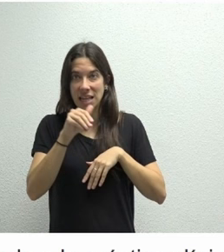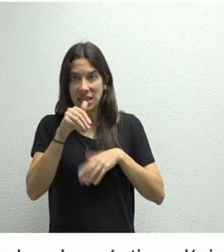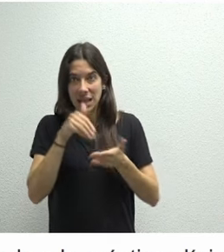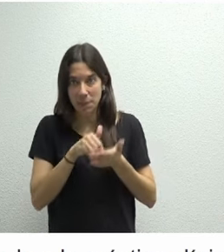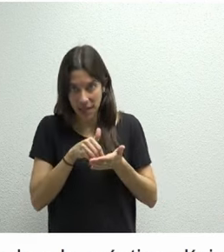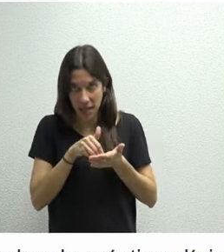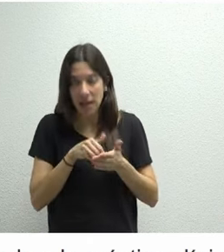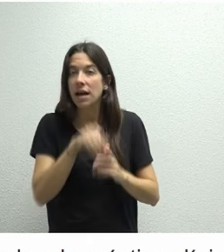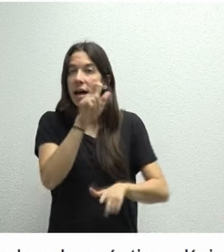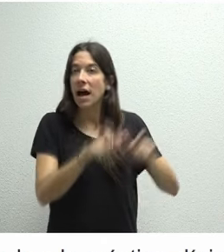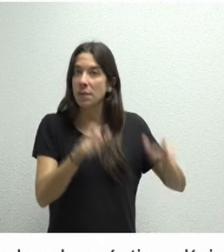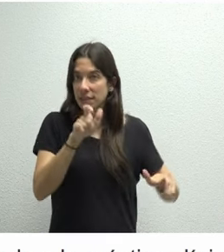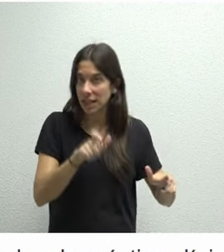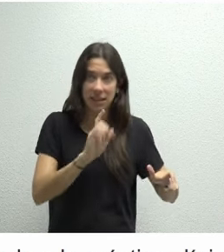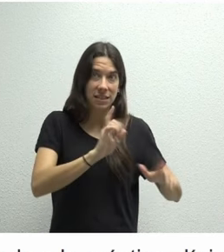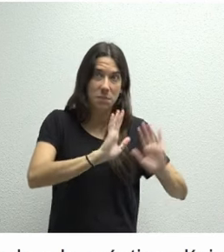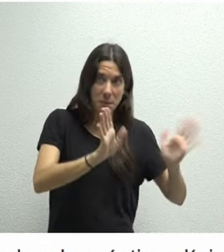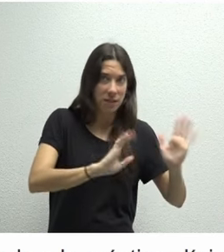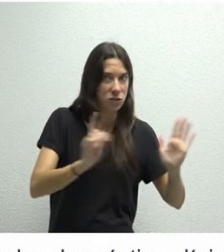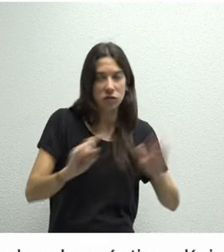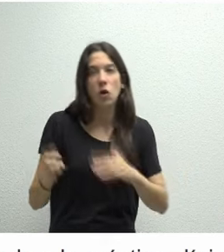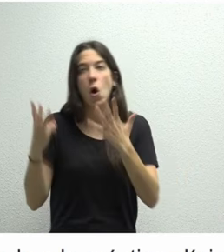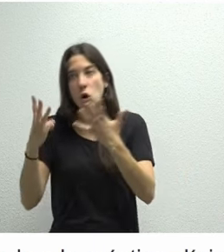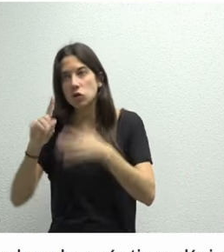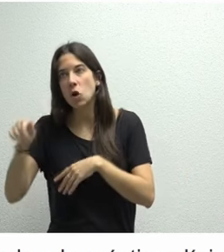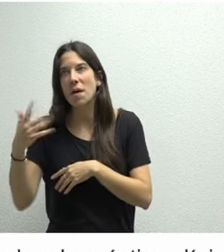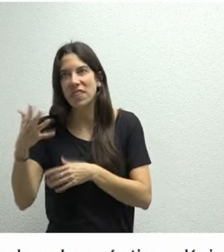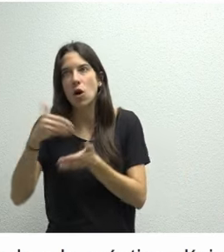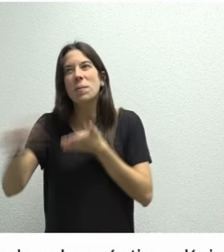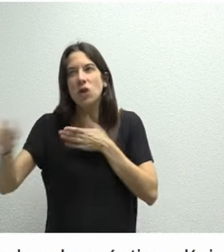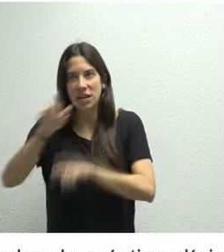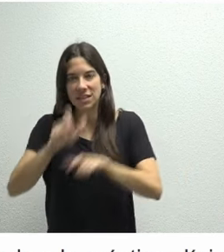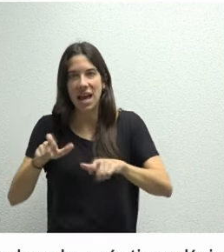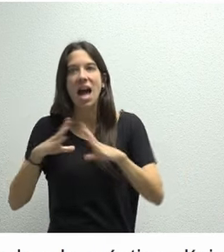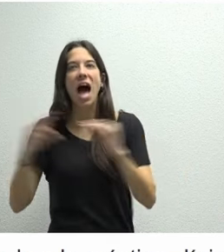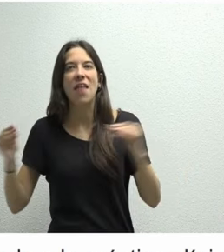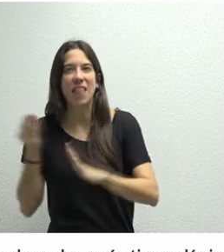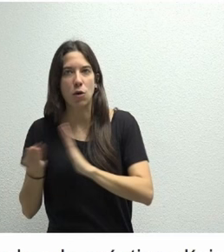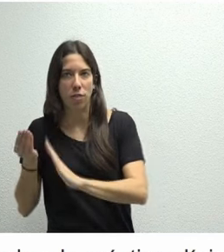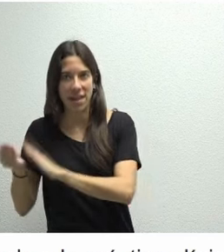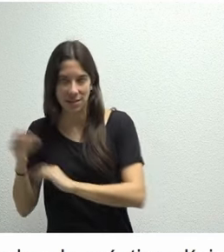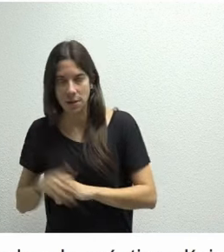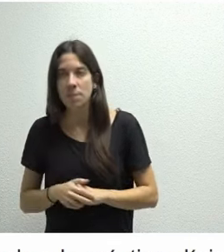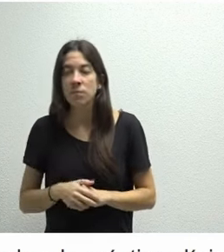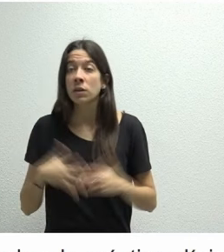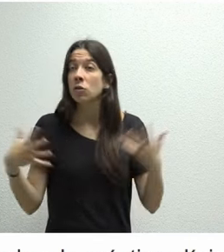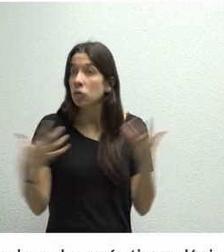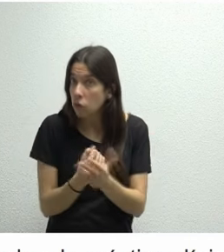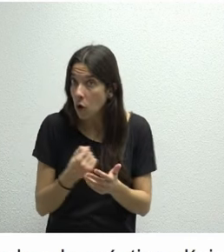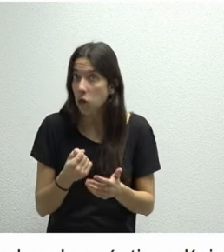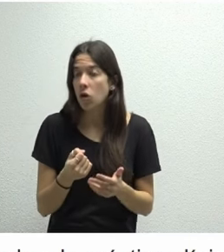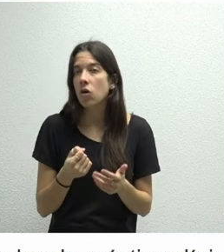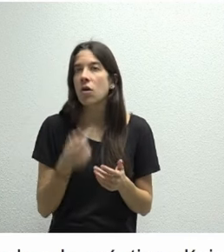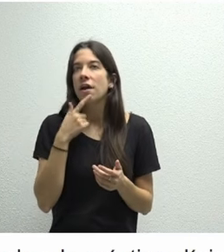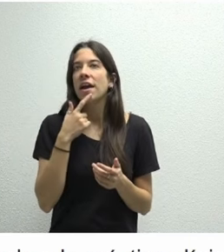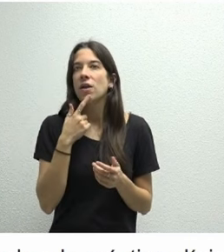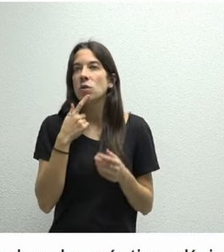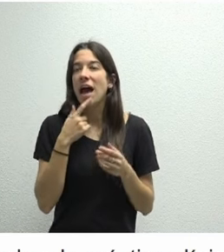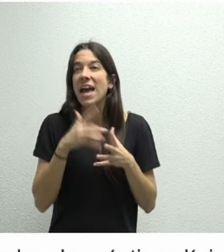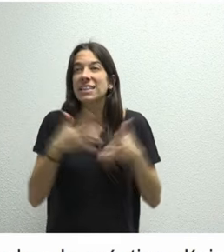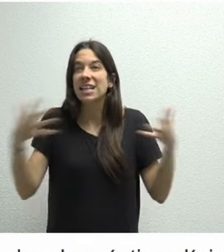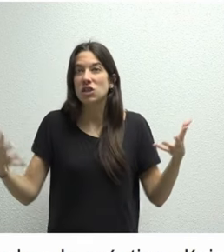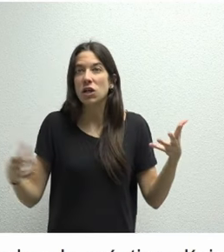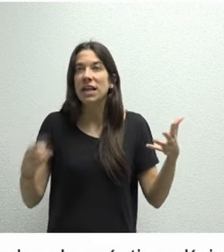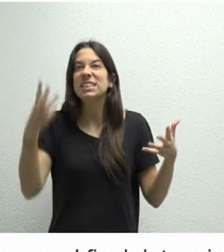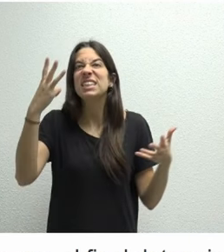sino de 8,5 millones de andaluces eh todo hecho eh todo eso en una extensión que es tres veces Cataluña y